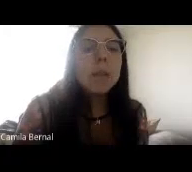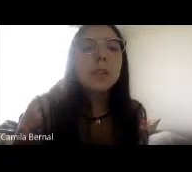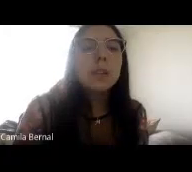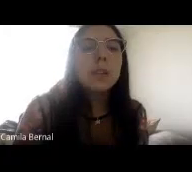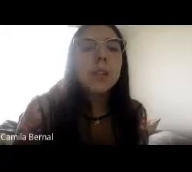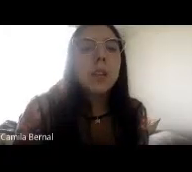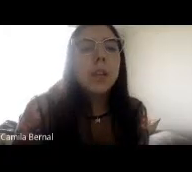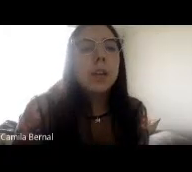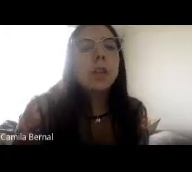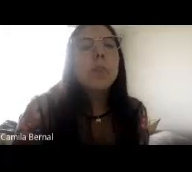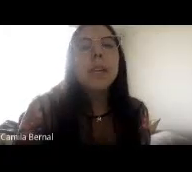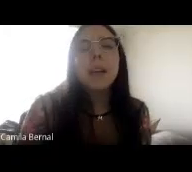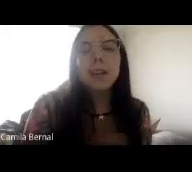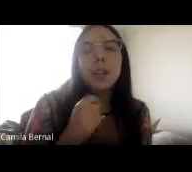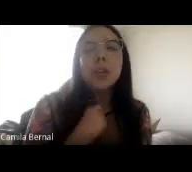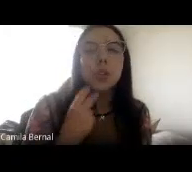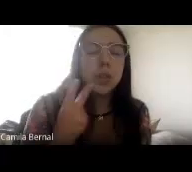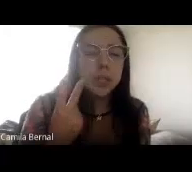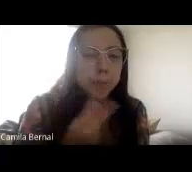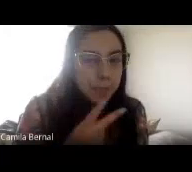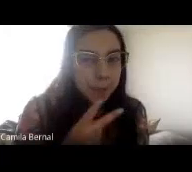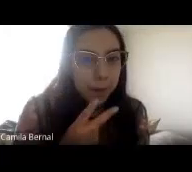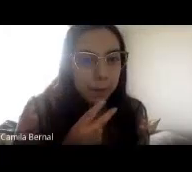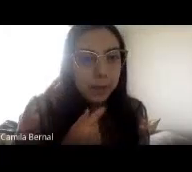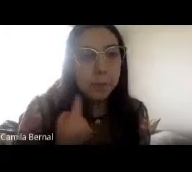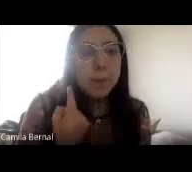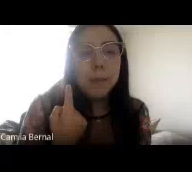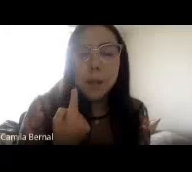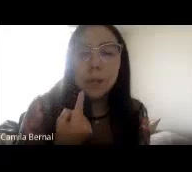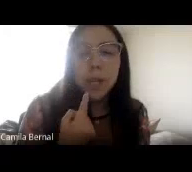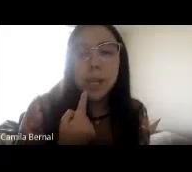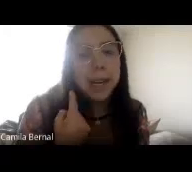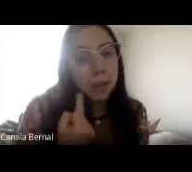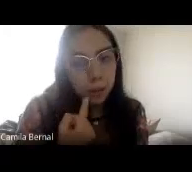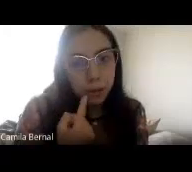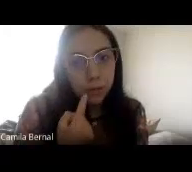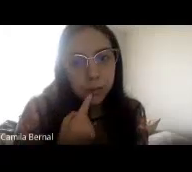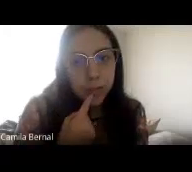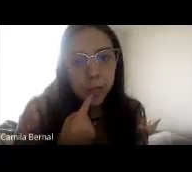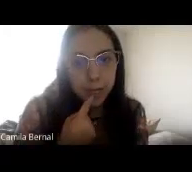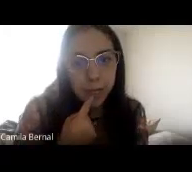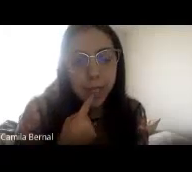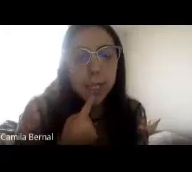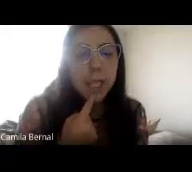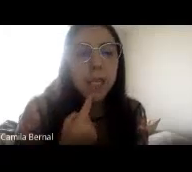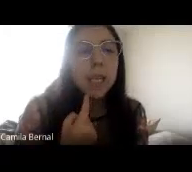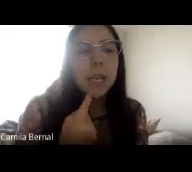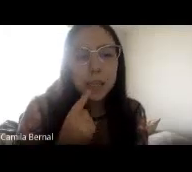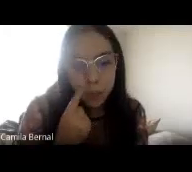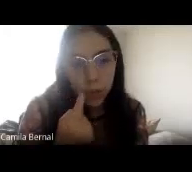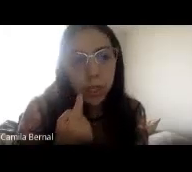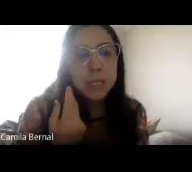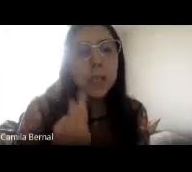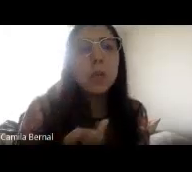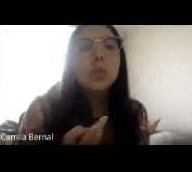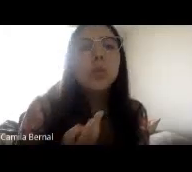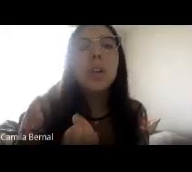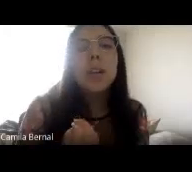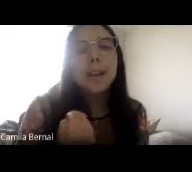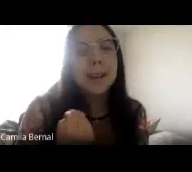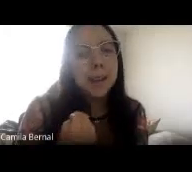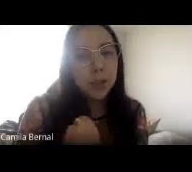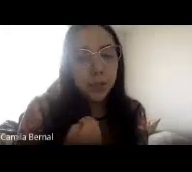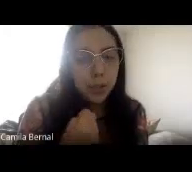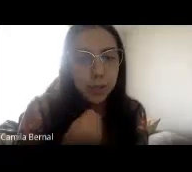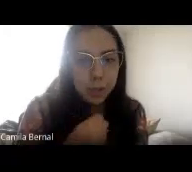Este método combina dos cosas principalmente. Primero, el calor que genera el sol y segundo,